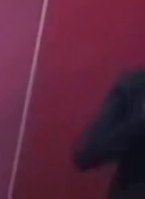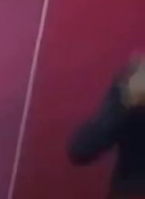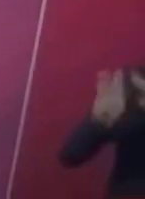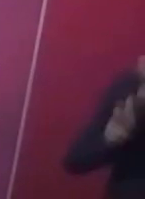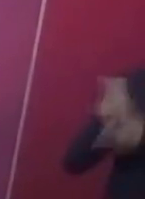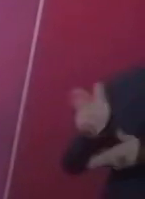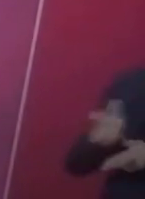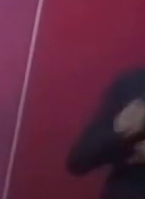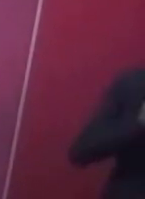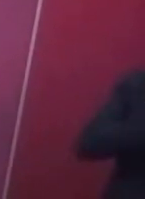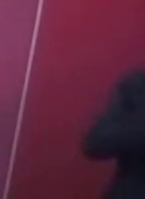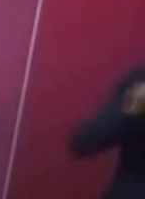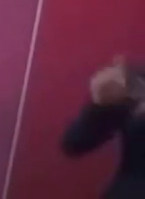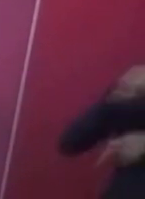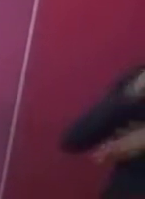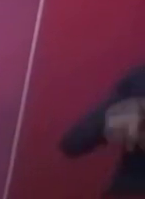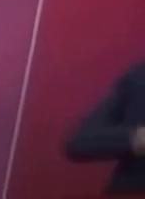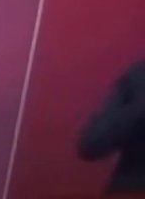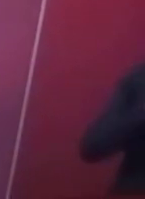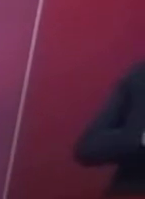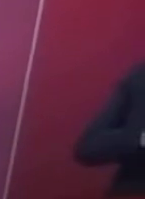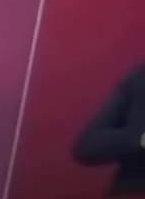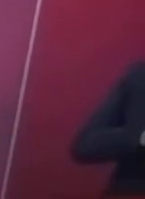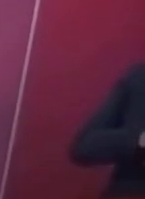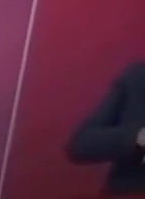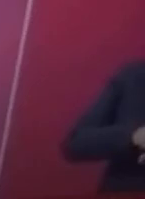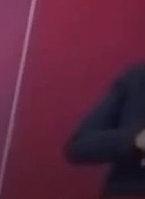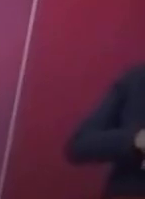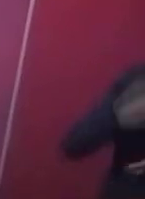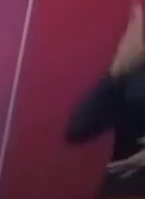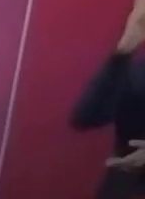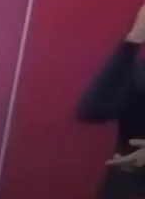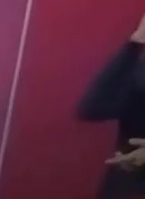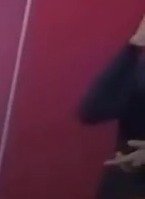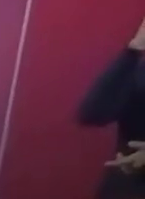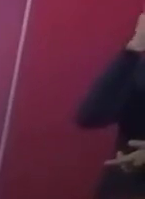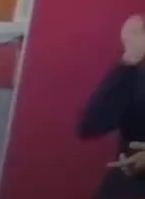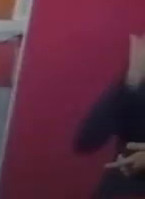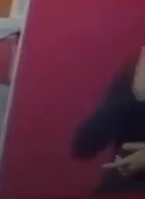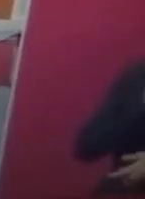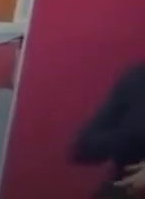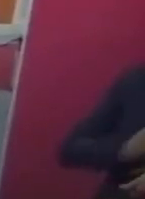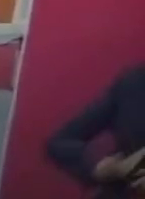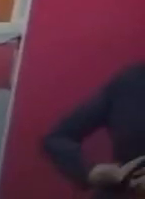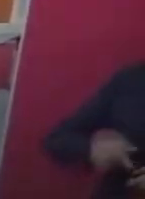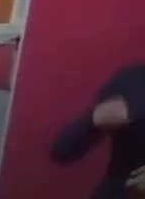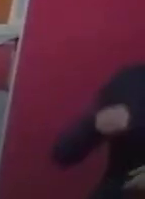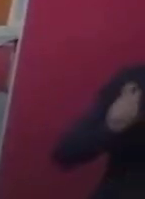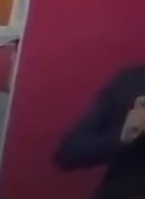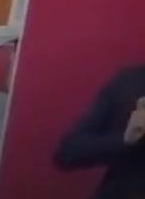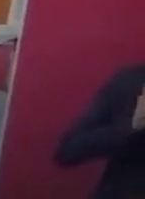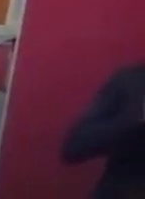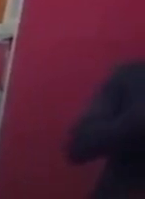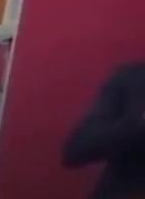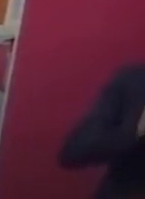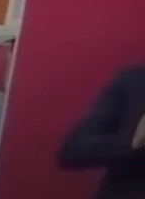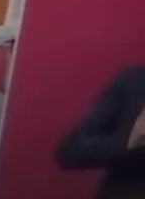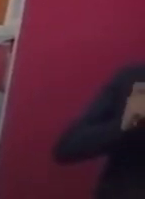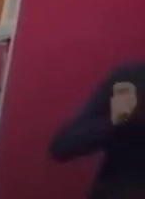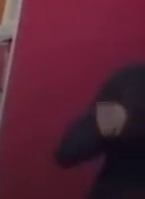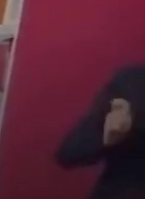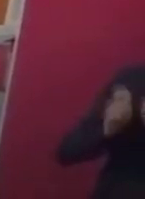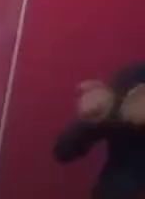Él entregó concesiones a empresas extranjeras para construir los ferrocarriles